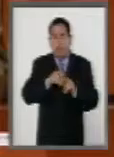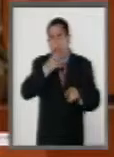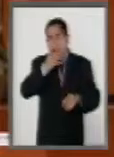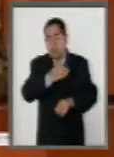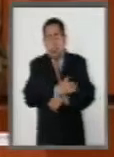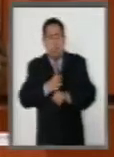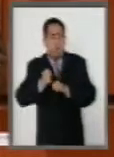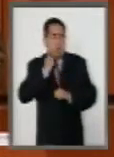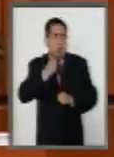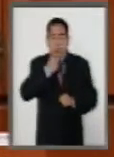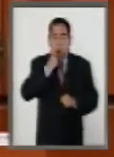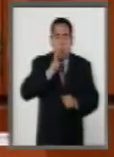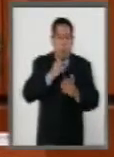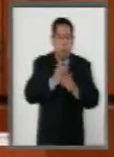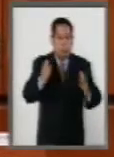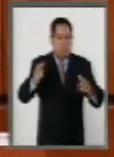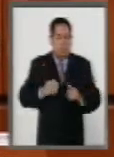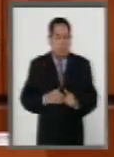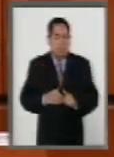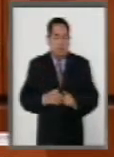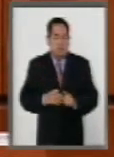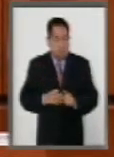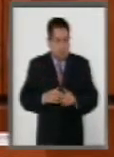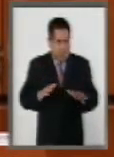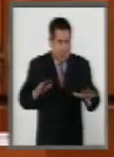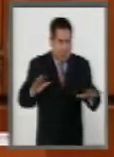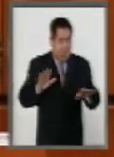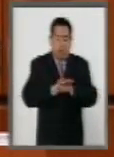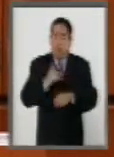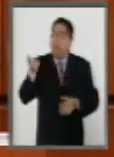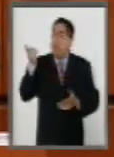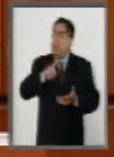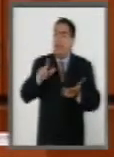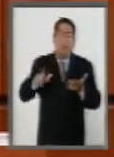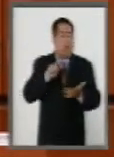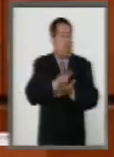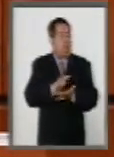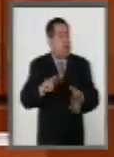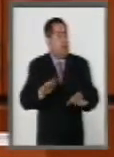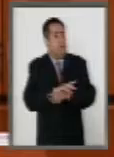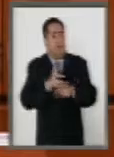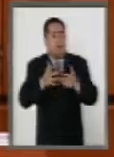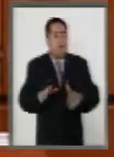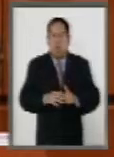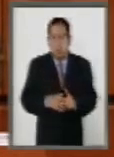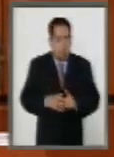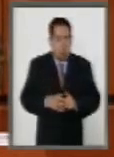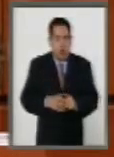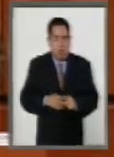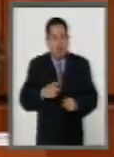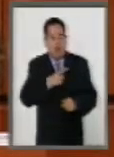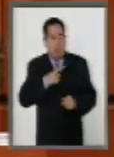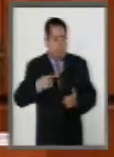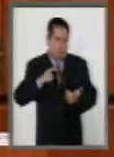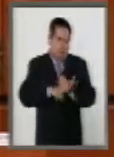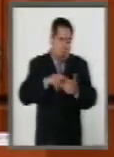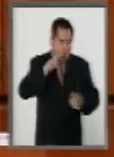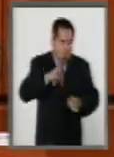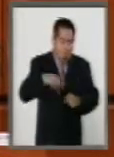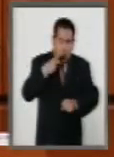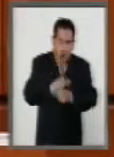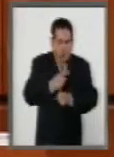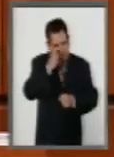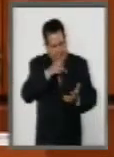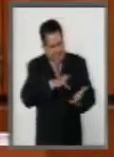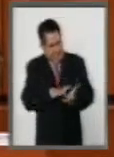compañeras senadoras, nada se cambia por decreto. Se tiene que tener la voluntad política para impulsar